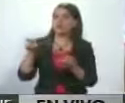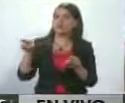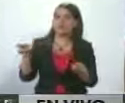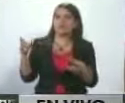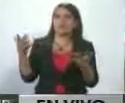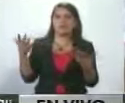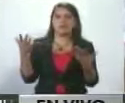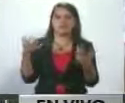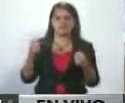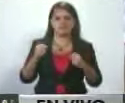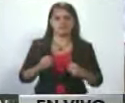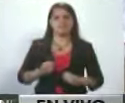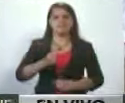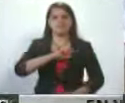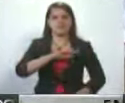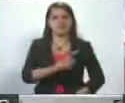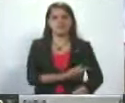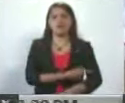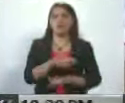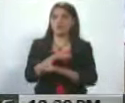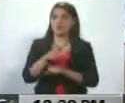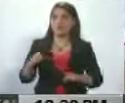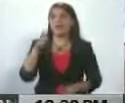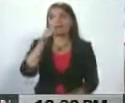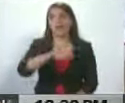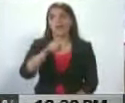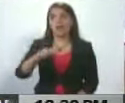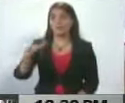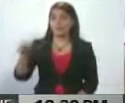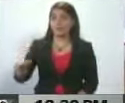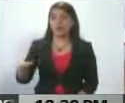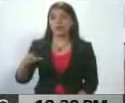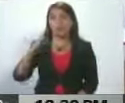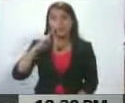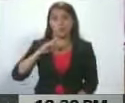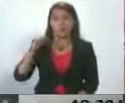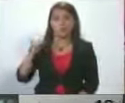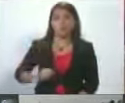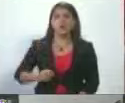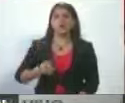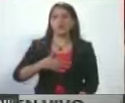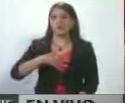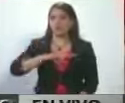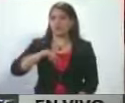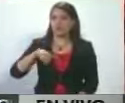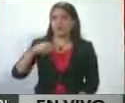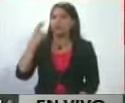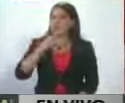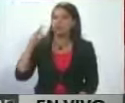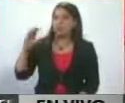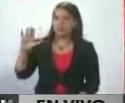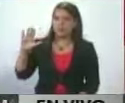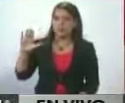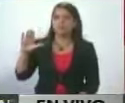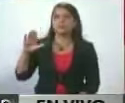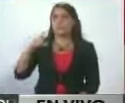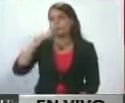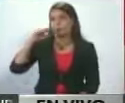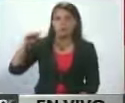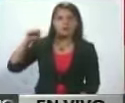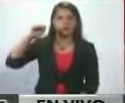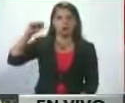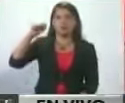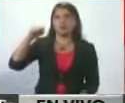la firmeza de ustedes, el pueblo patriota y bolivariano nos compromete, al compañero Nicolás Maduro y a